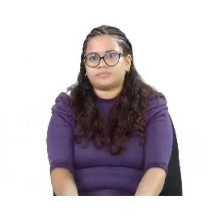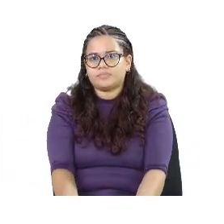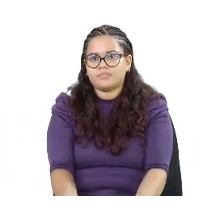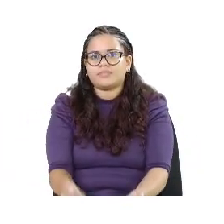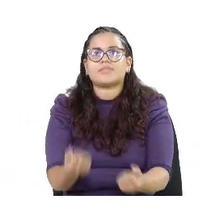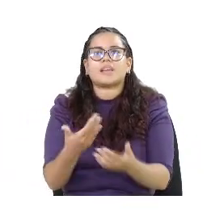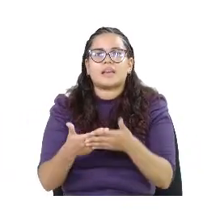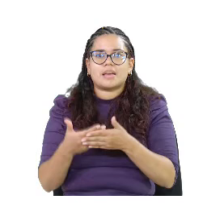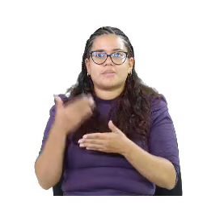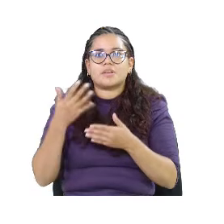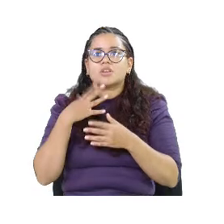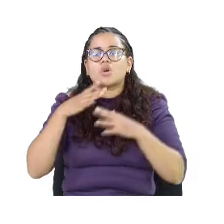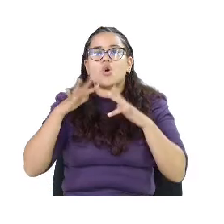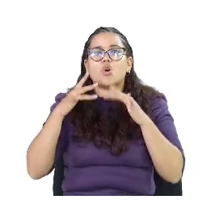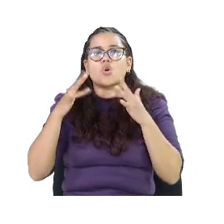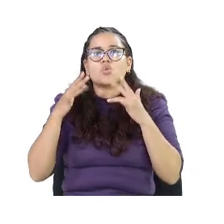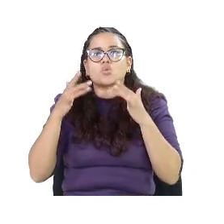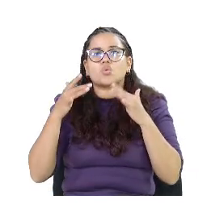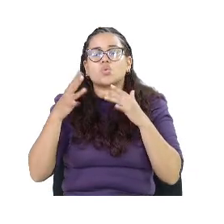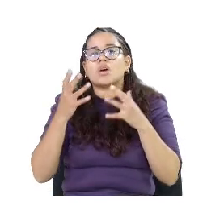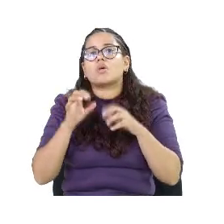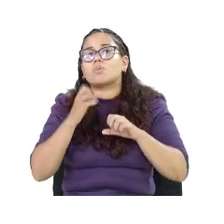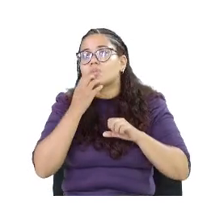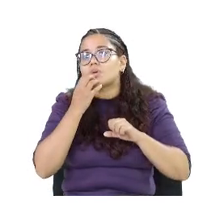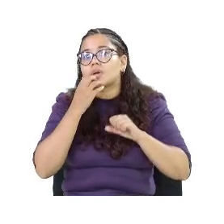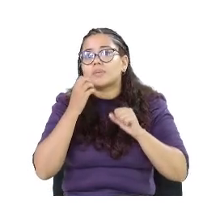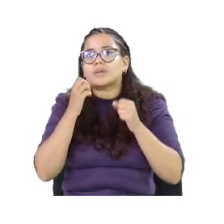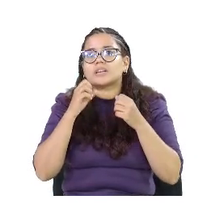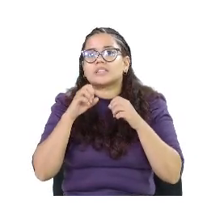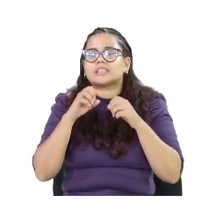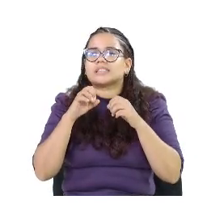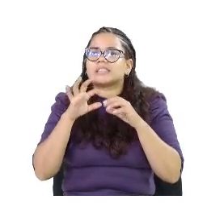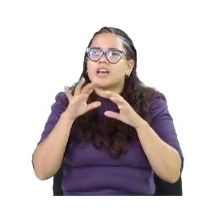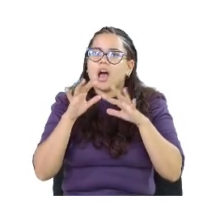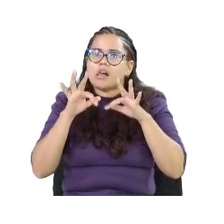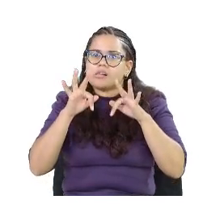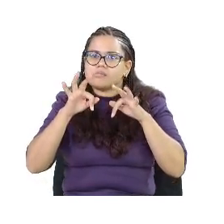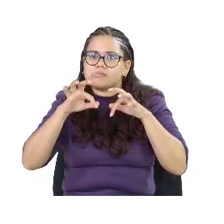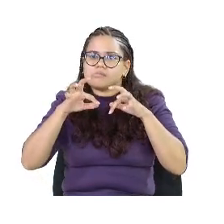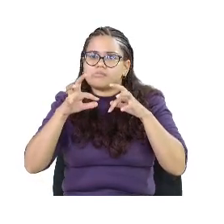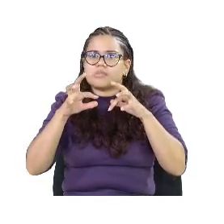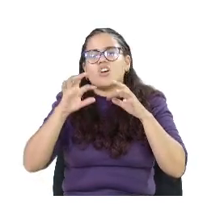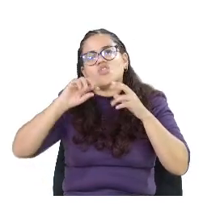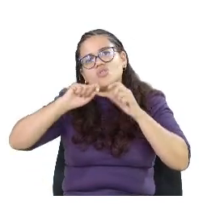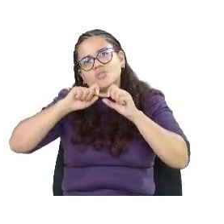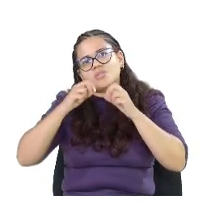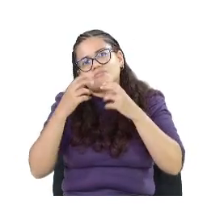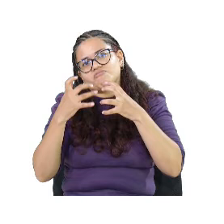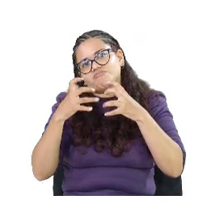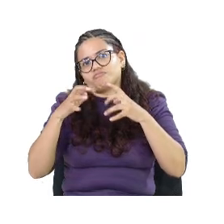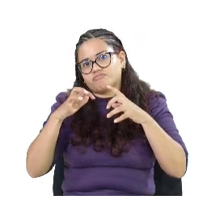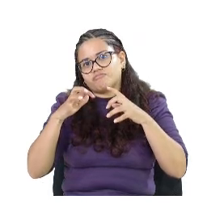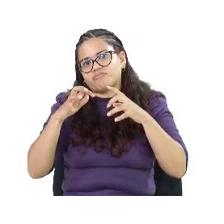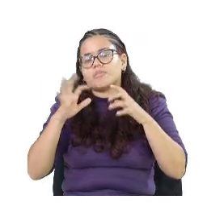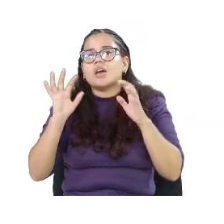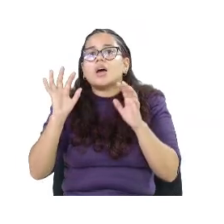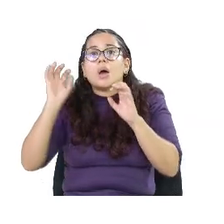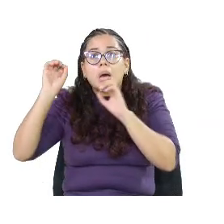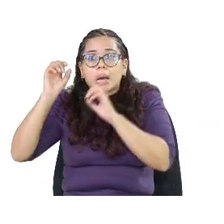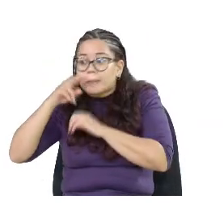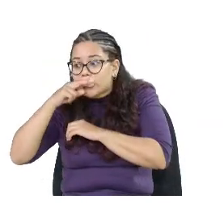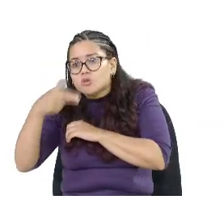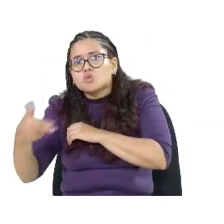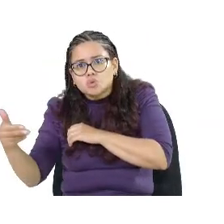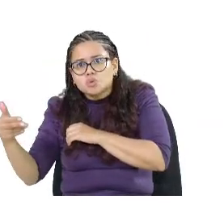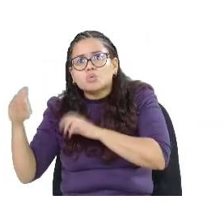necesitan que sus dedos, nacieron con deformación en sus dedos, pero como son niños todavía,